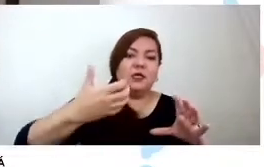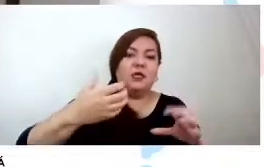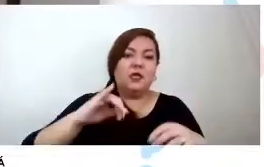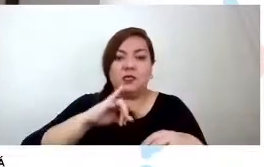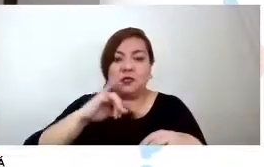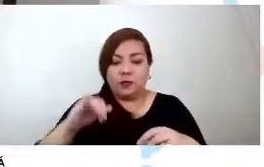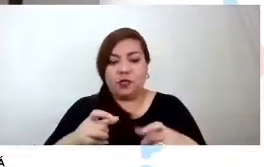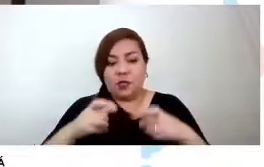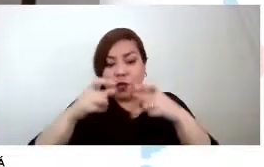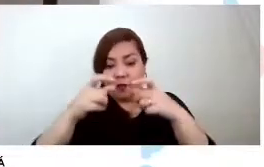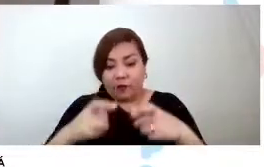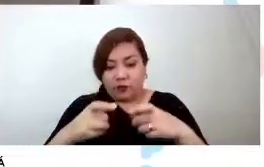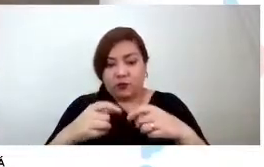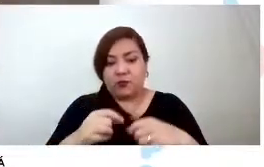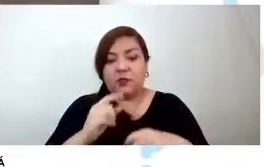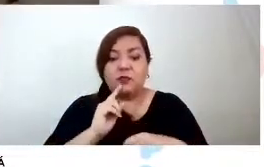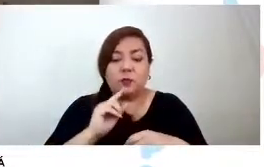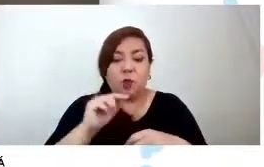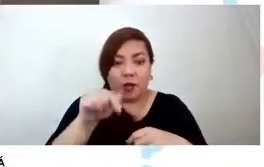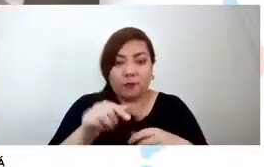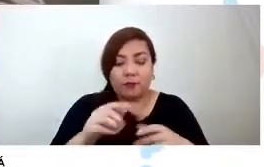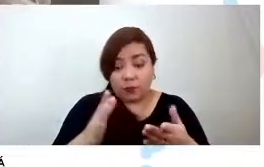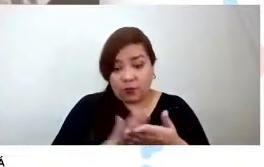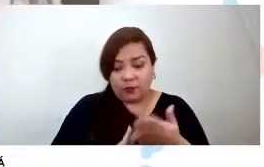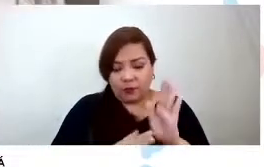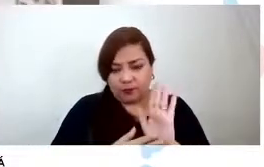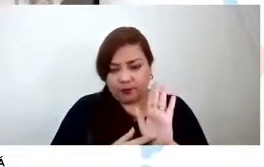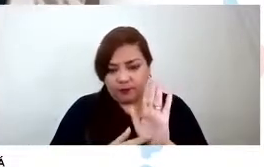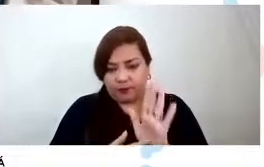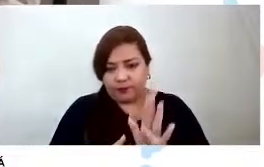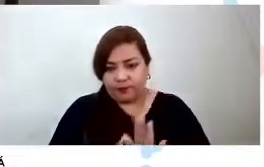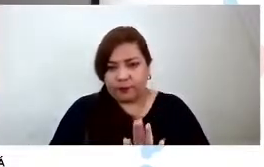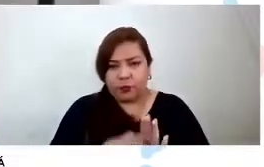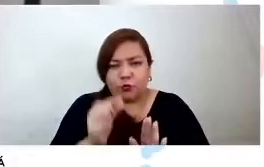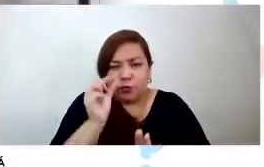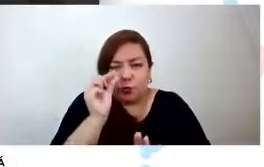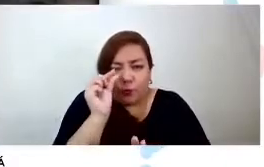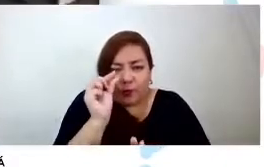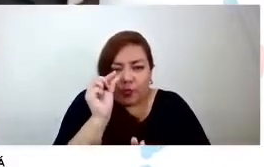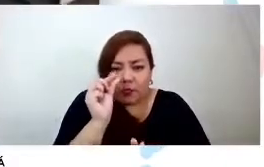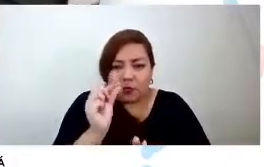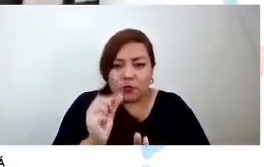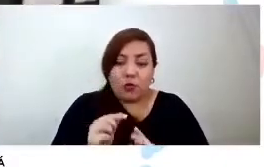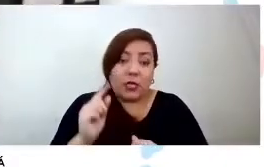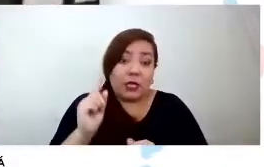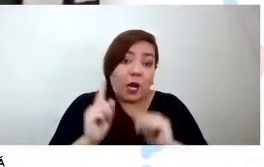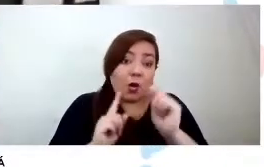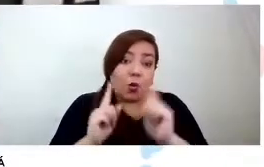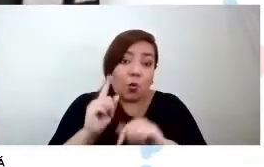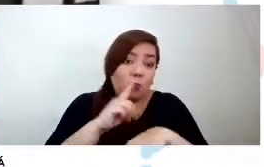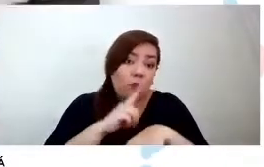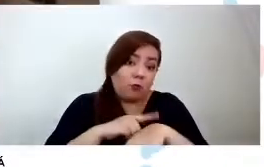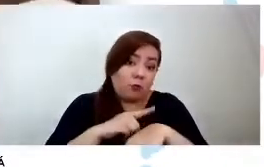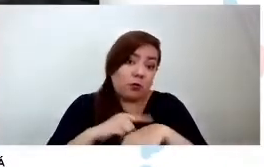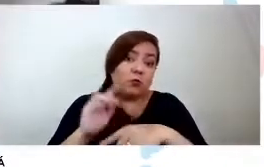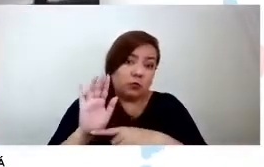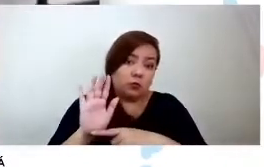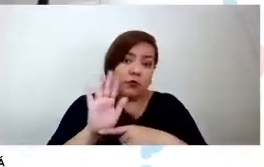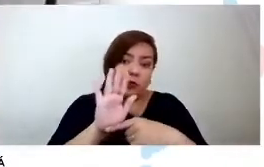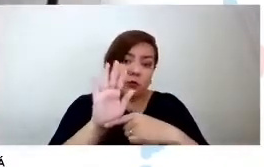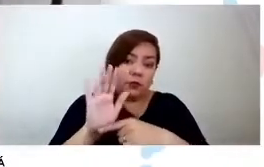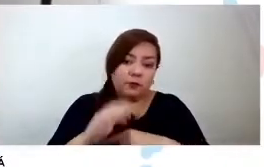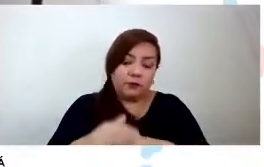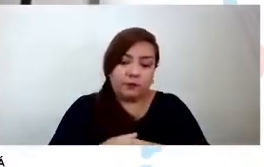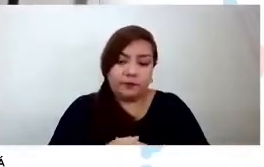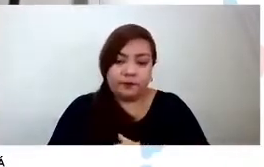fósil como estos que tenemos acá, que son muy pequeñitos y que estos en algún momento estuvieron en un sustrato